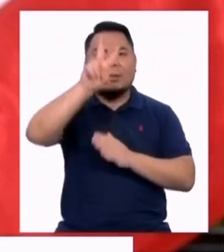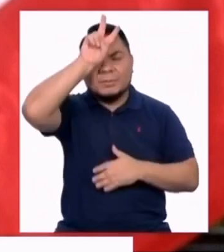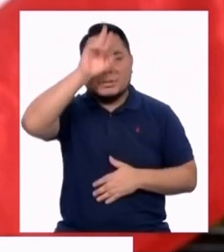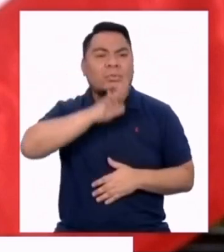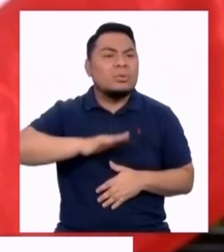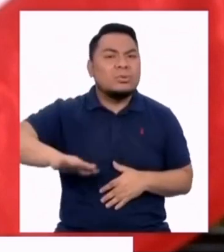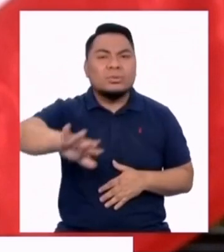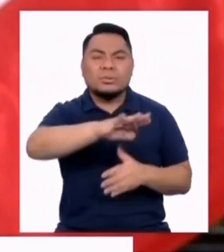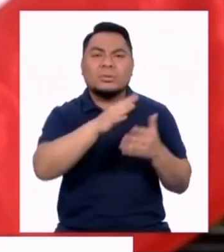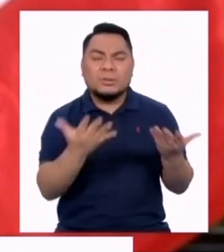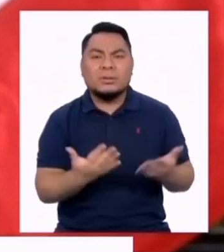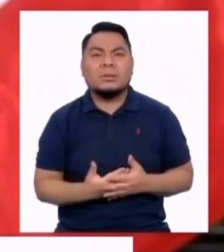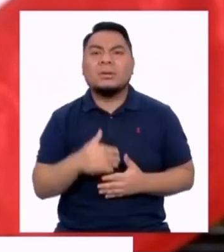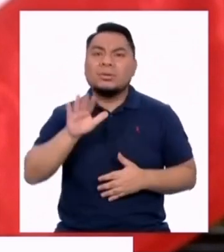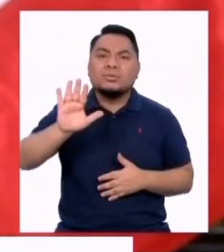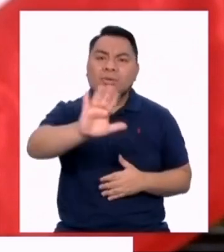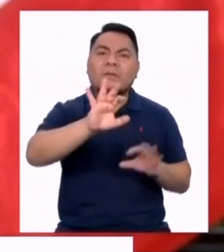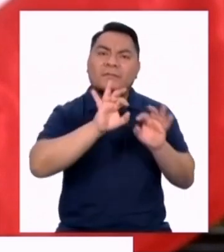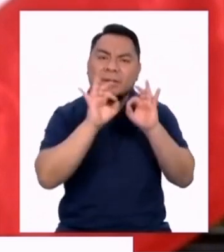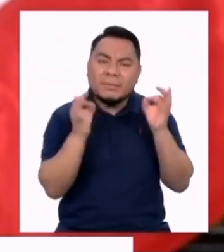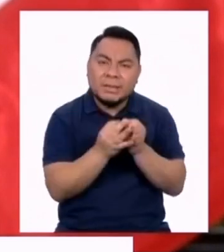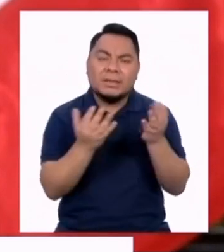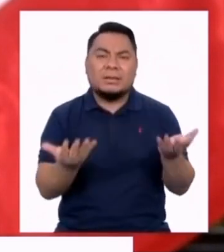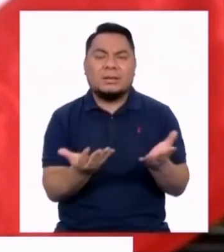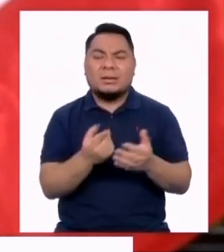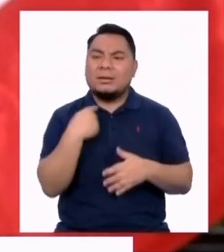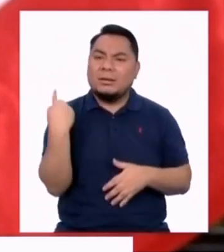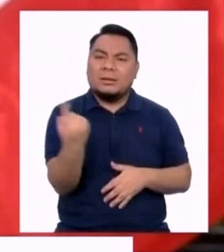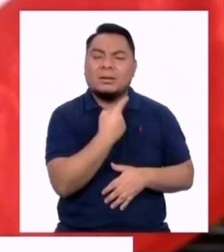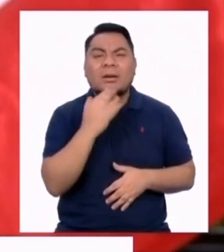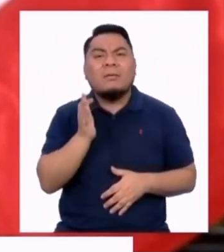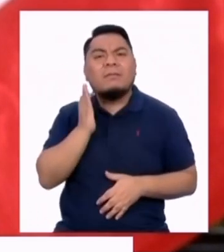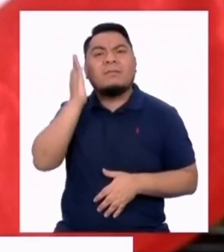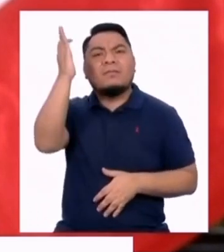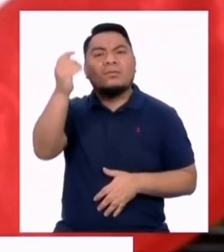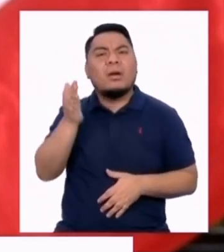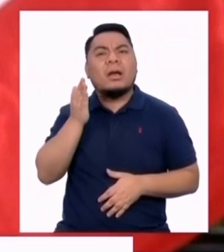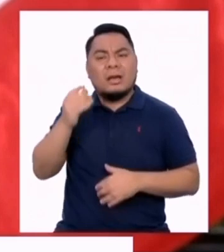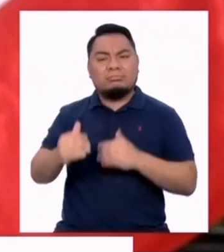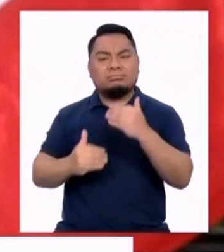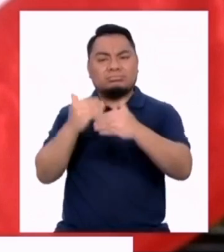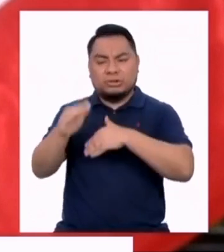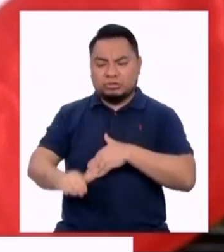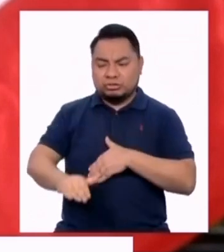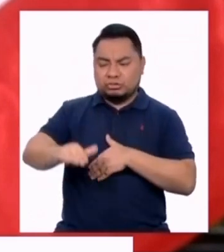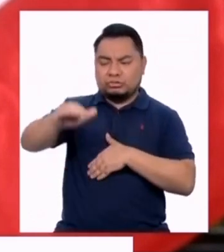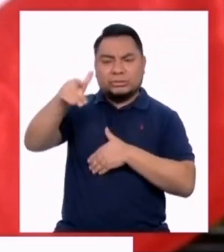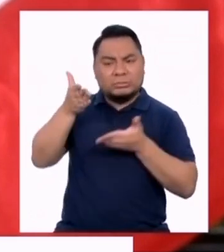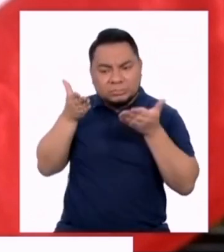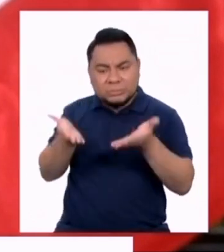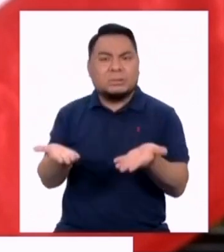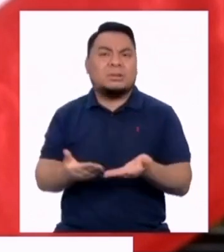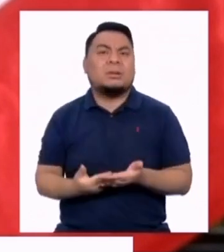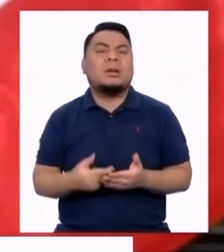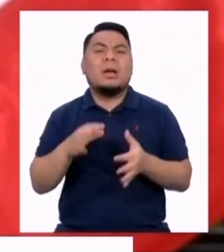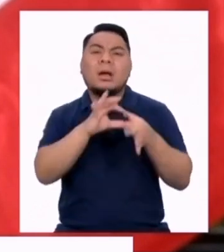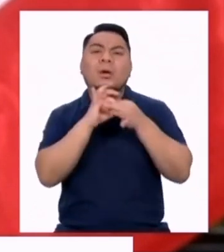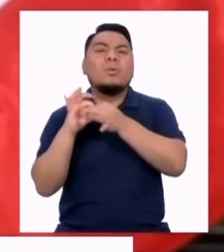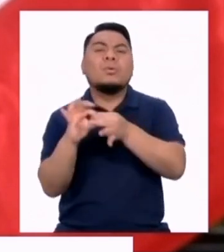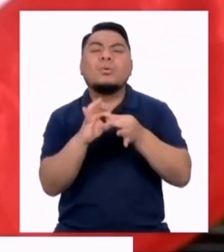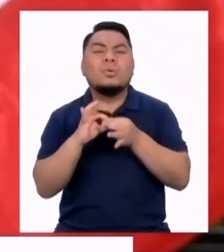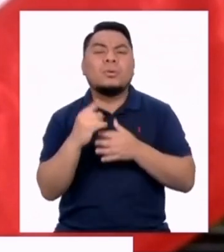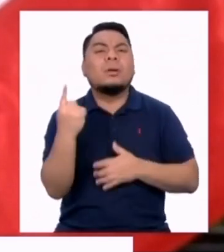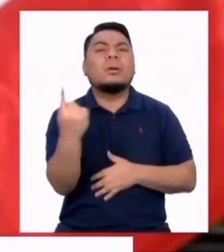futuras generaciones la unidad es la única vía para construir el país que todos queremos